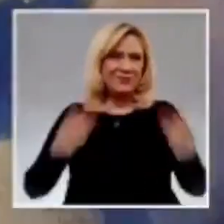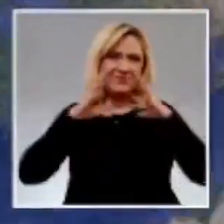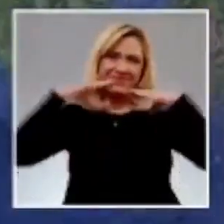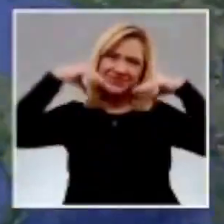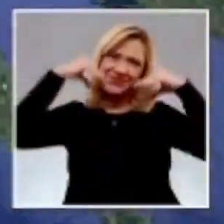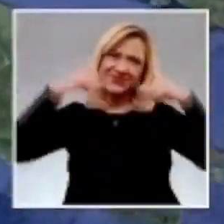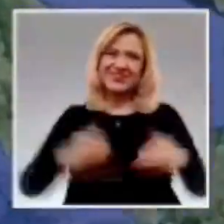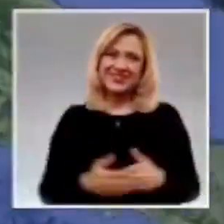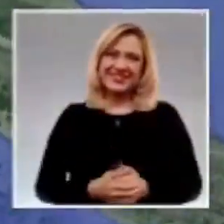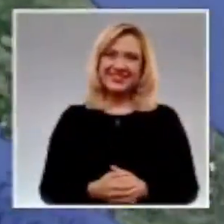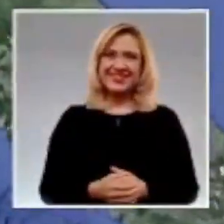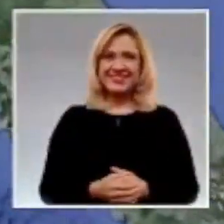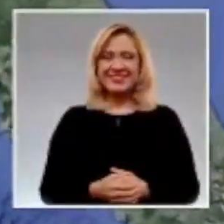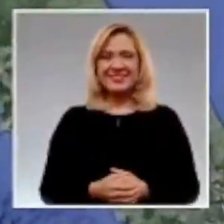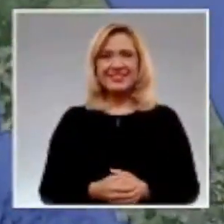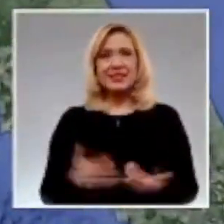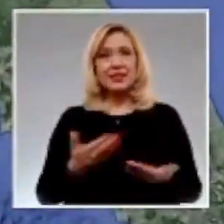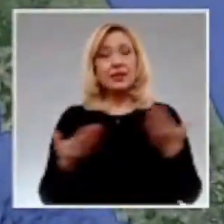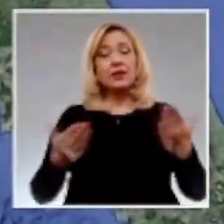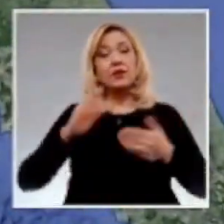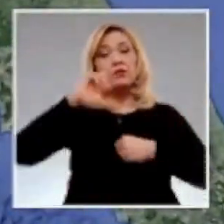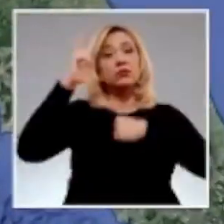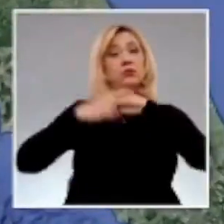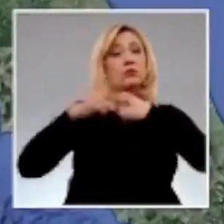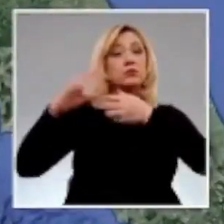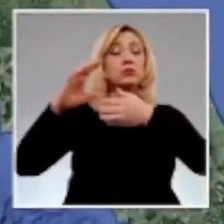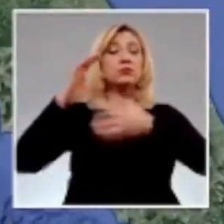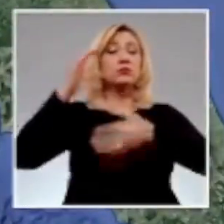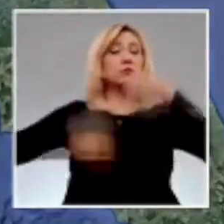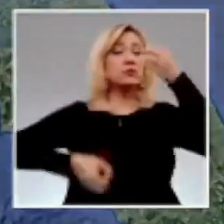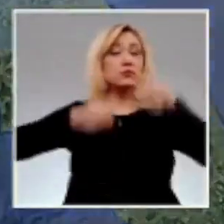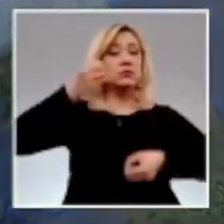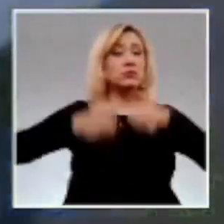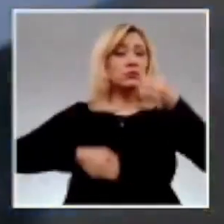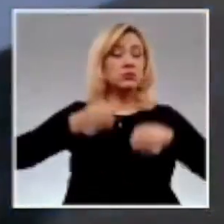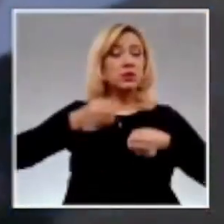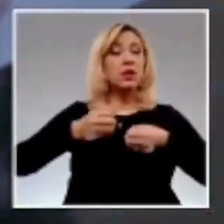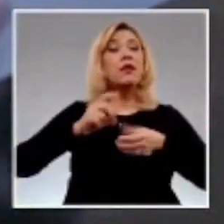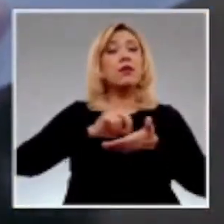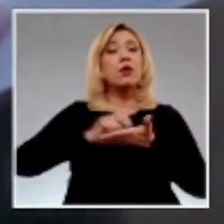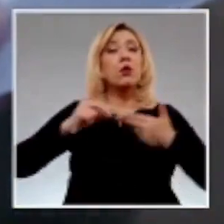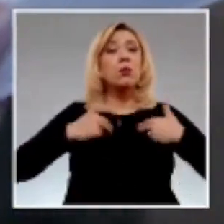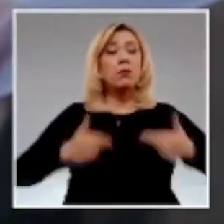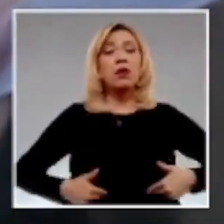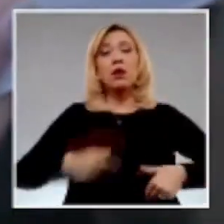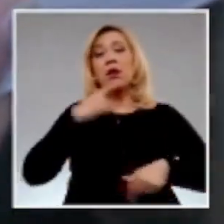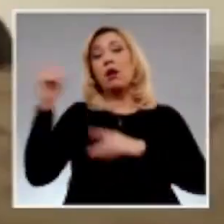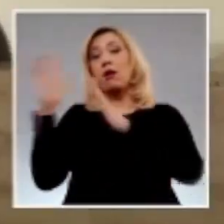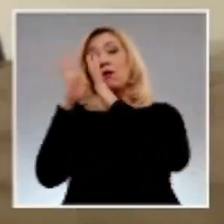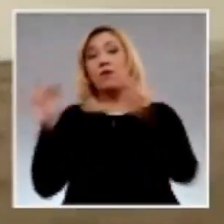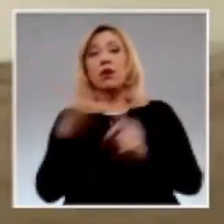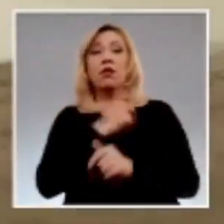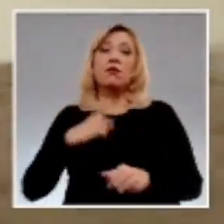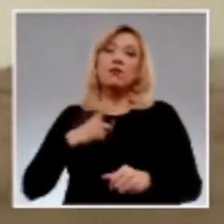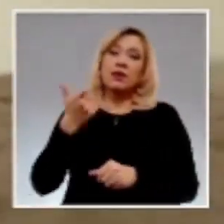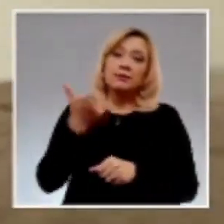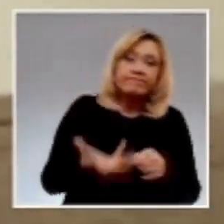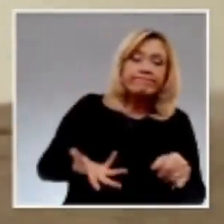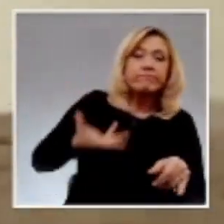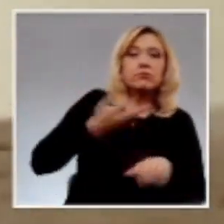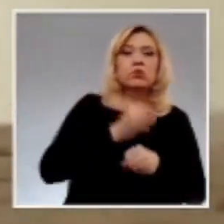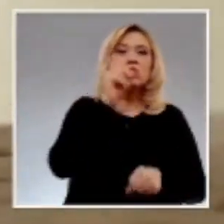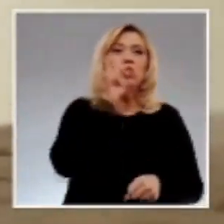El Tribunal Europeo de Derechos Humanos resolvió que Francia debe indemnizar a una mujer que fue condenada por difamación tras denunciar